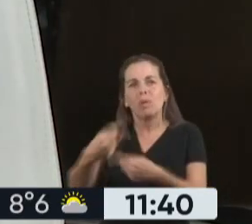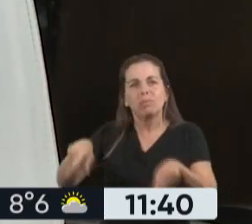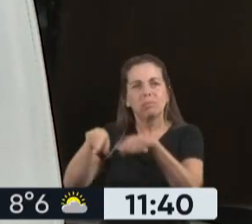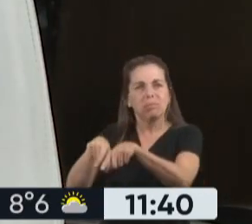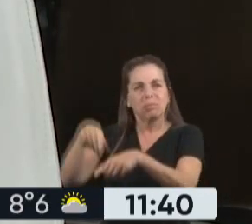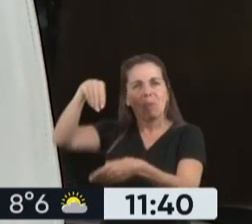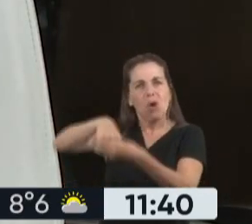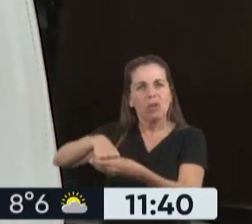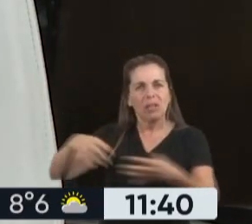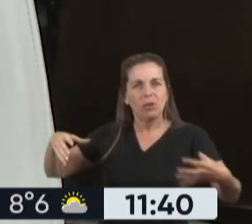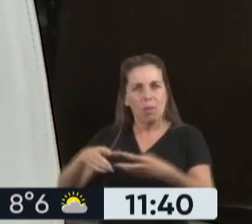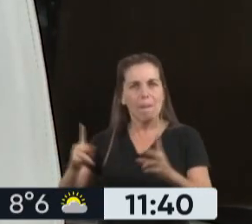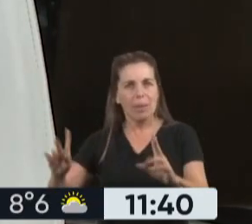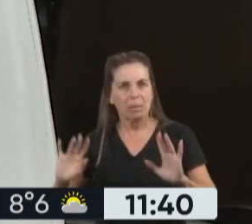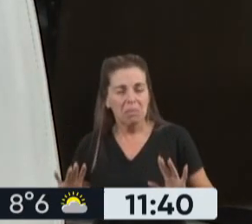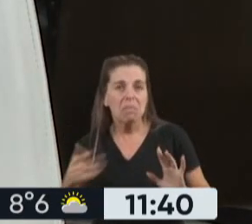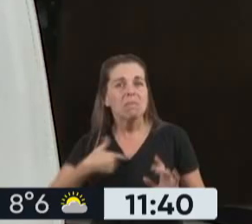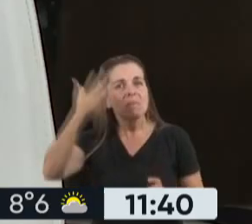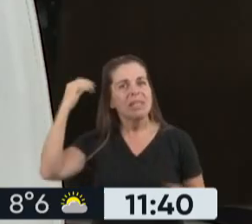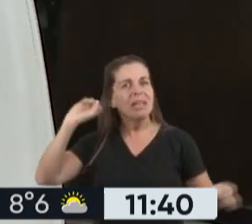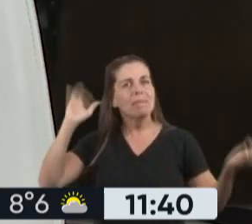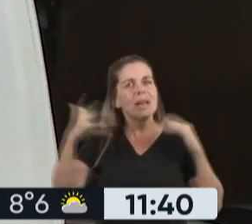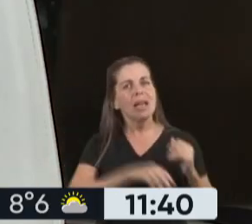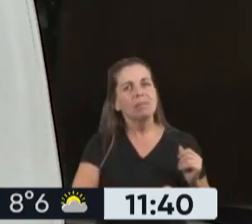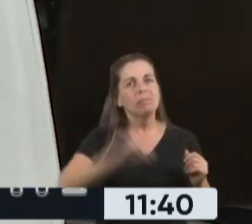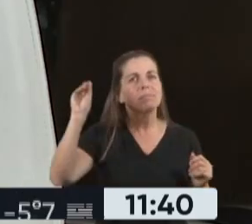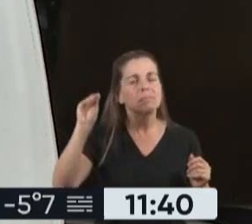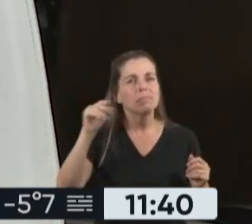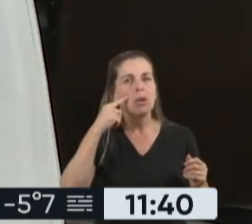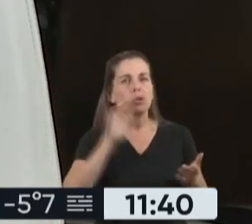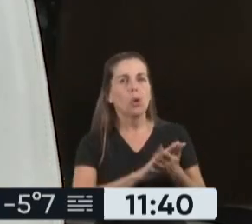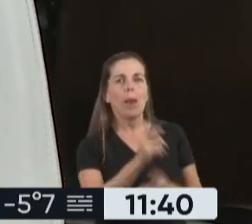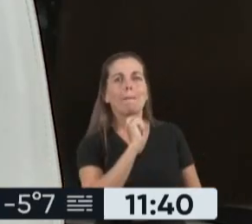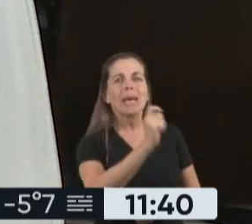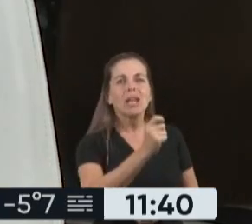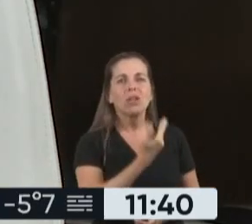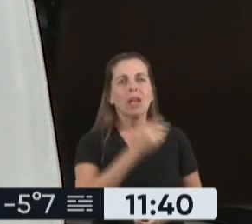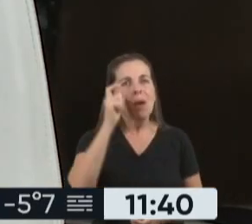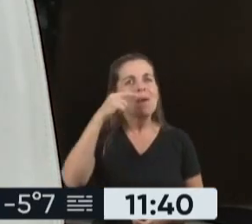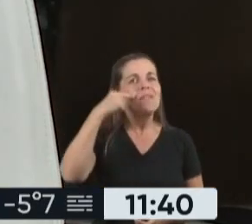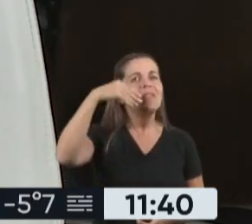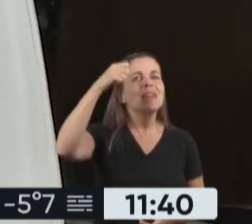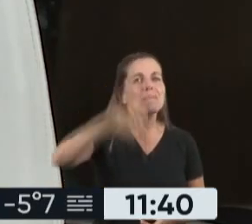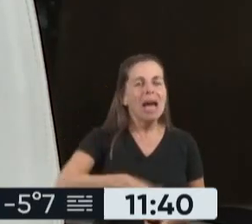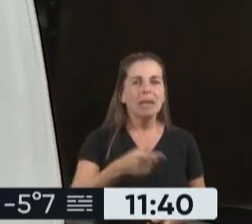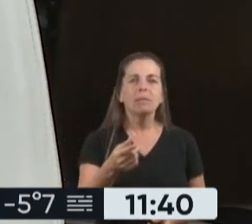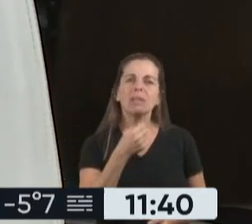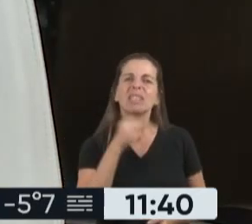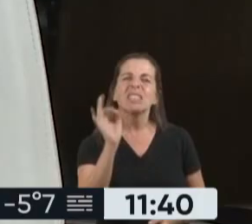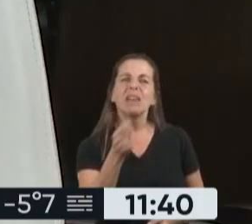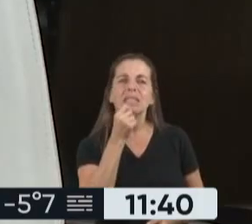en función ayer de un mensaje que compartió el presidente del periodista Eduardo Feynman. Si está el gobierno a favor de